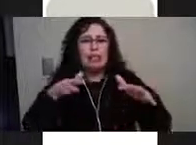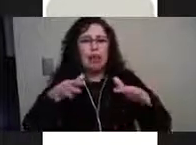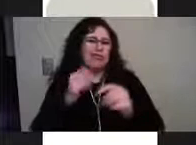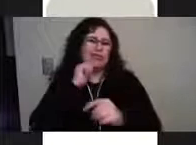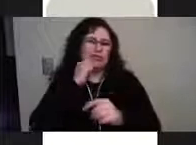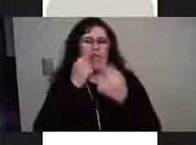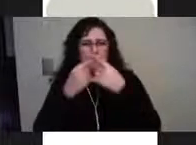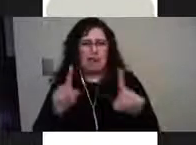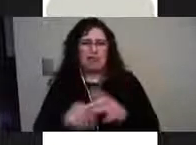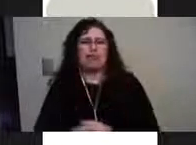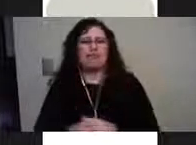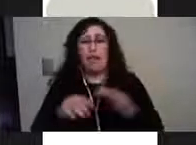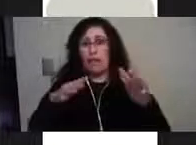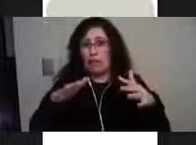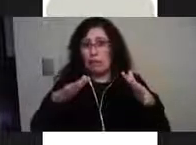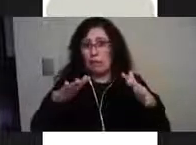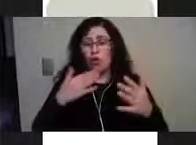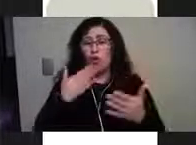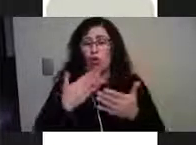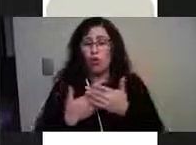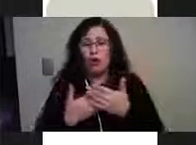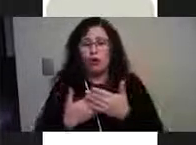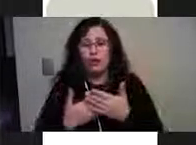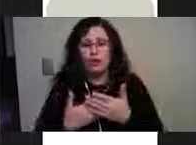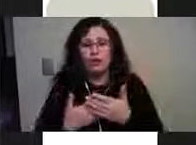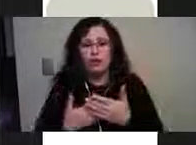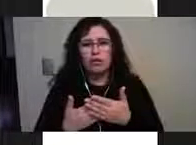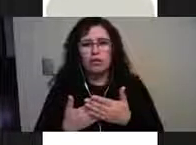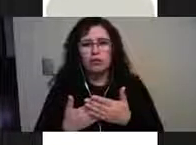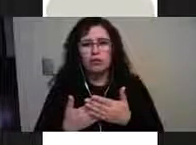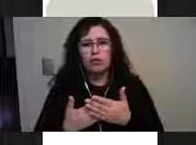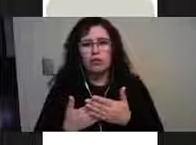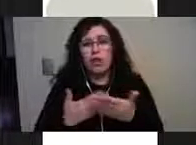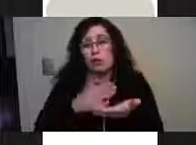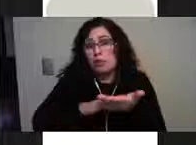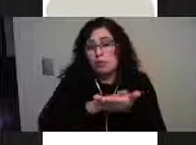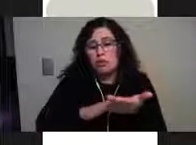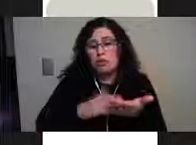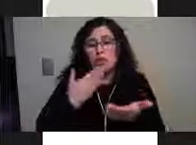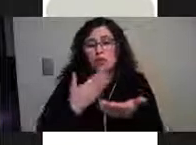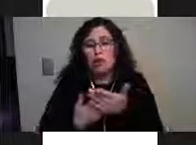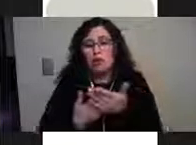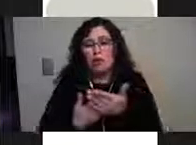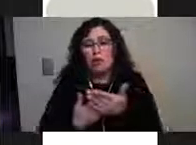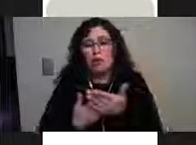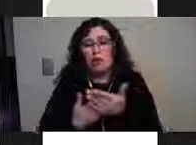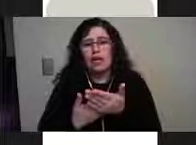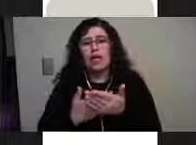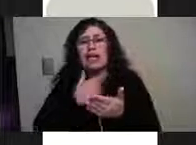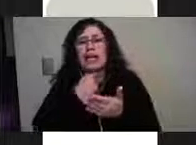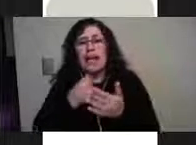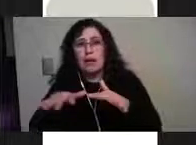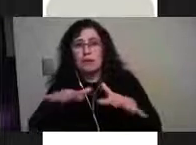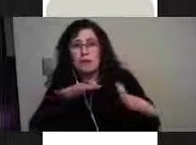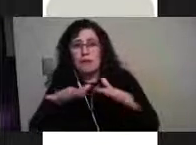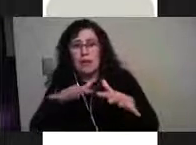El temblor empeora a medida que se acerca el objeto deseado, sí, eso es muy típico. ¿Ya? En el fondo, la capacidad de poder focalizar y hacer un movimiento